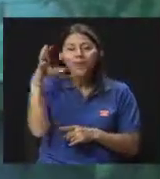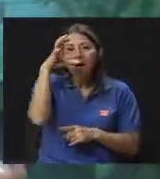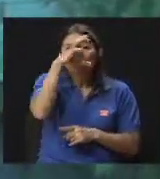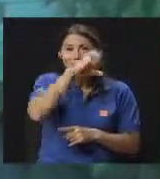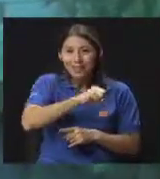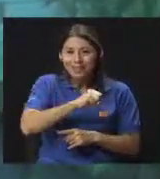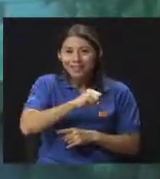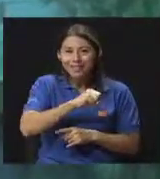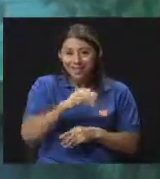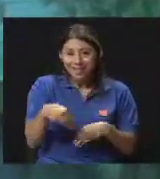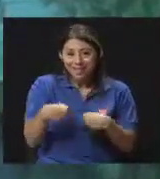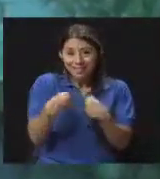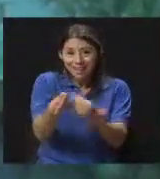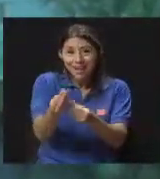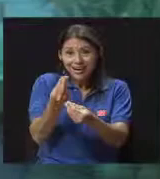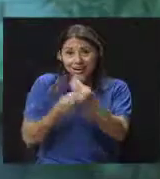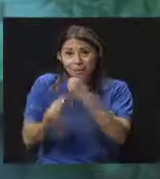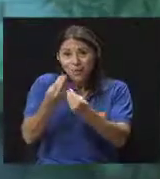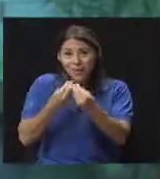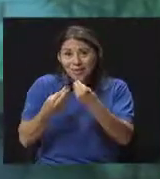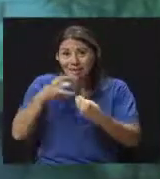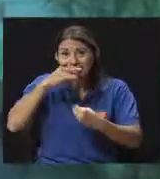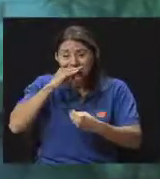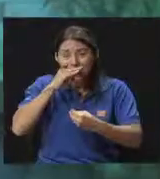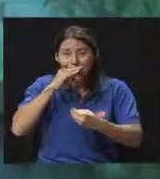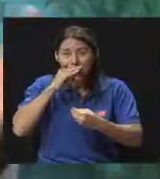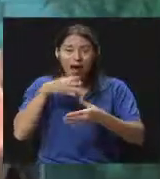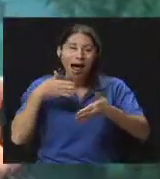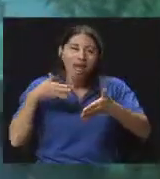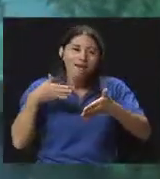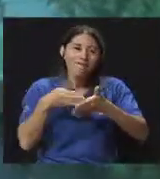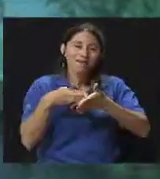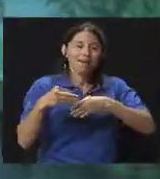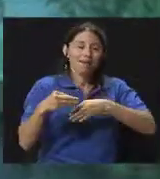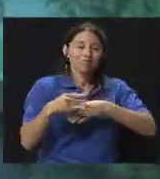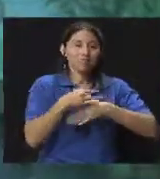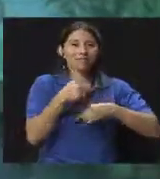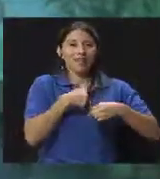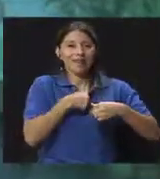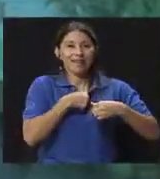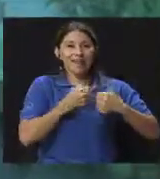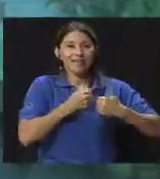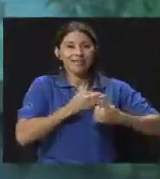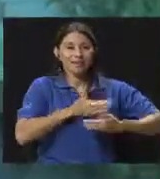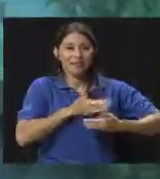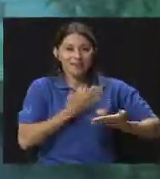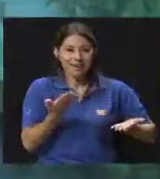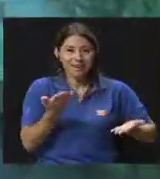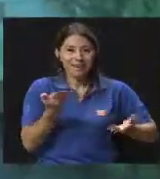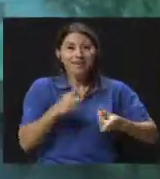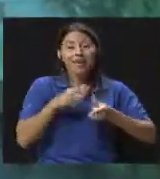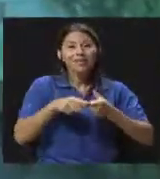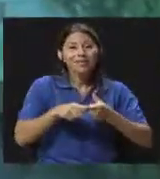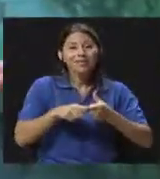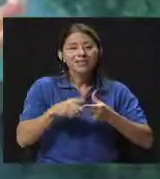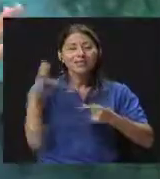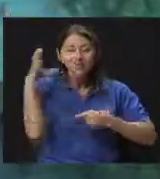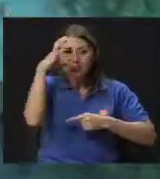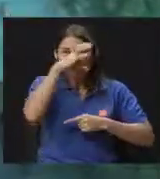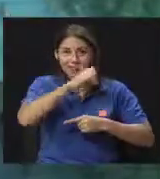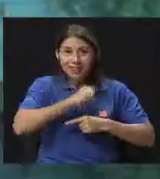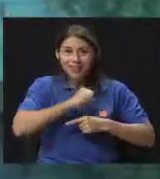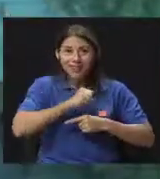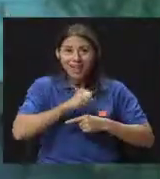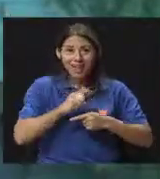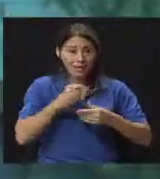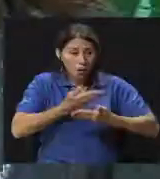materna está afectando la leche materna. Entonces vemos cómo culturalmente los niños reciben alimentos, especialmente los sólidos, a partir